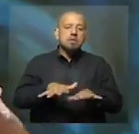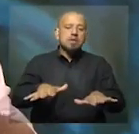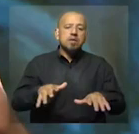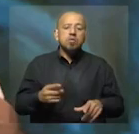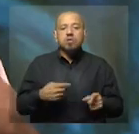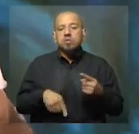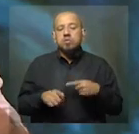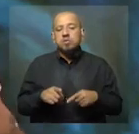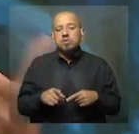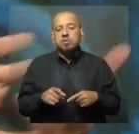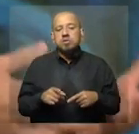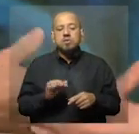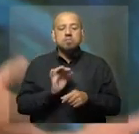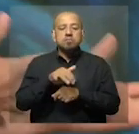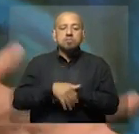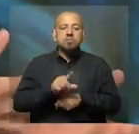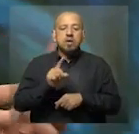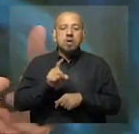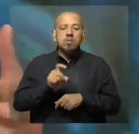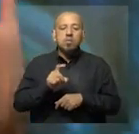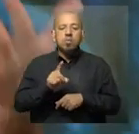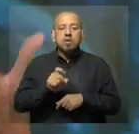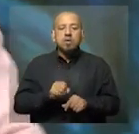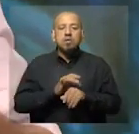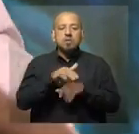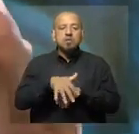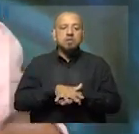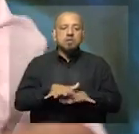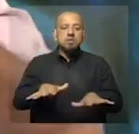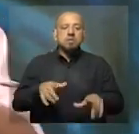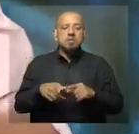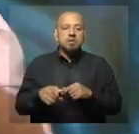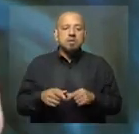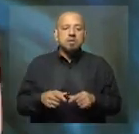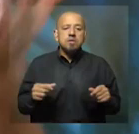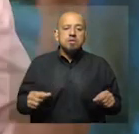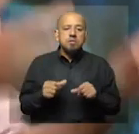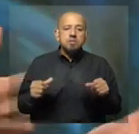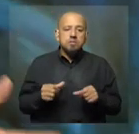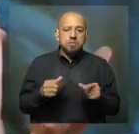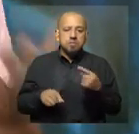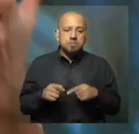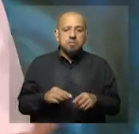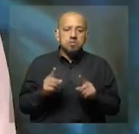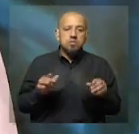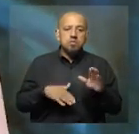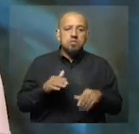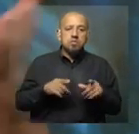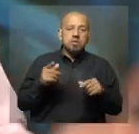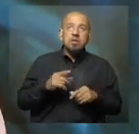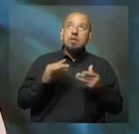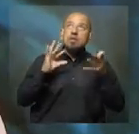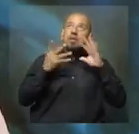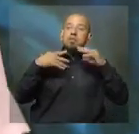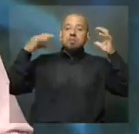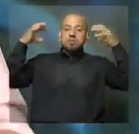lo que era el objetivo, o sea, es la razón por la cual se fue instalando cada vez más, para no depender tanto de cómo venía el año, en